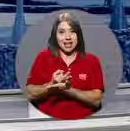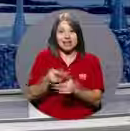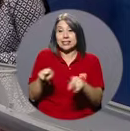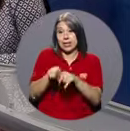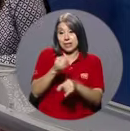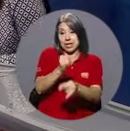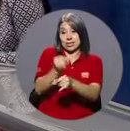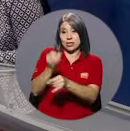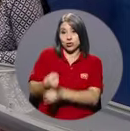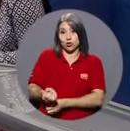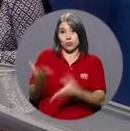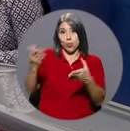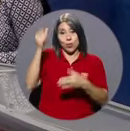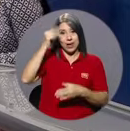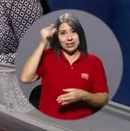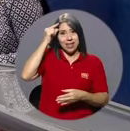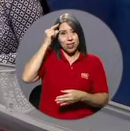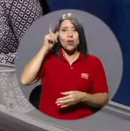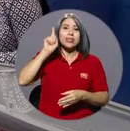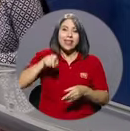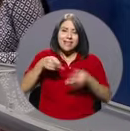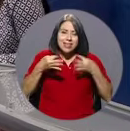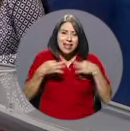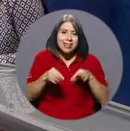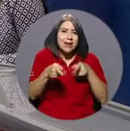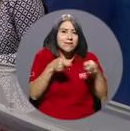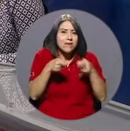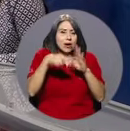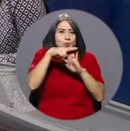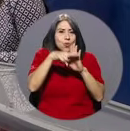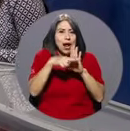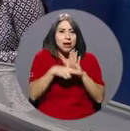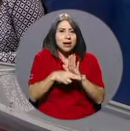mismo Estado es tratar de regular un poco, ¿verdad? Yo creo que